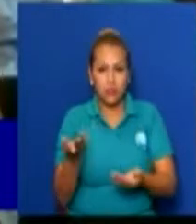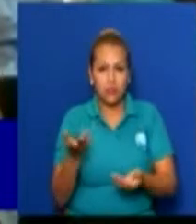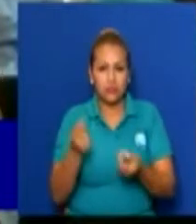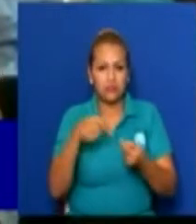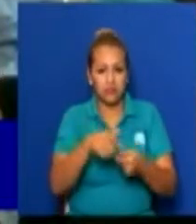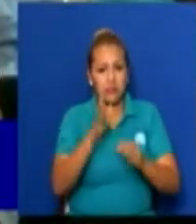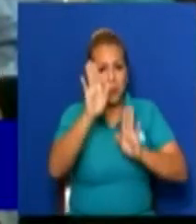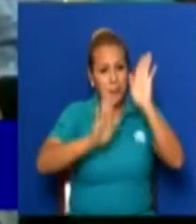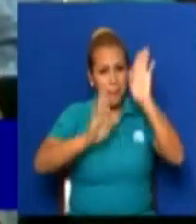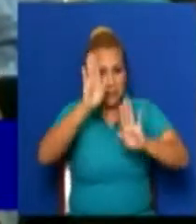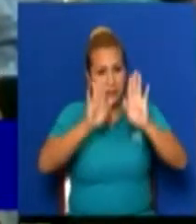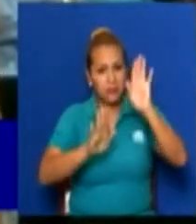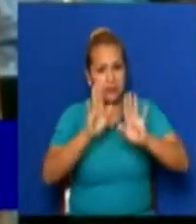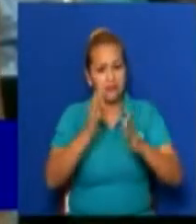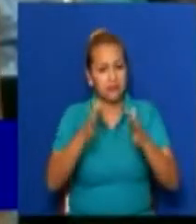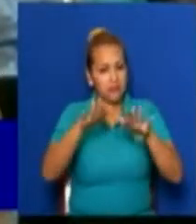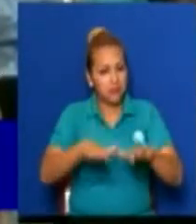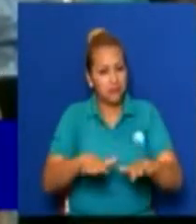tenido,